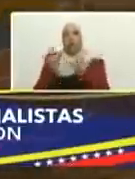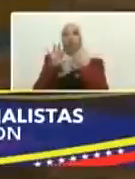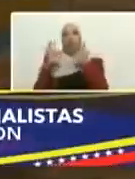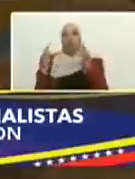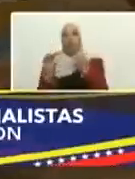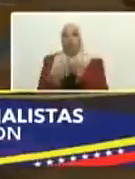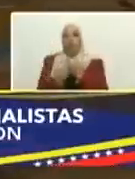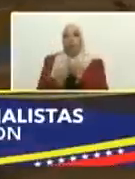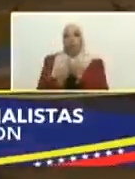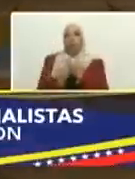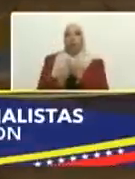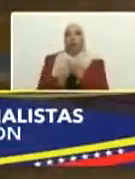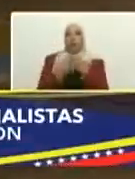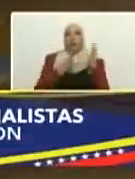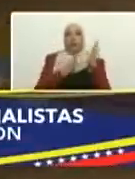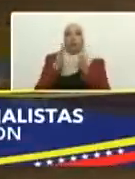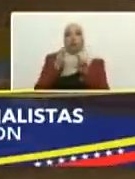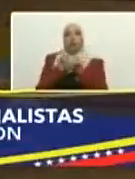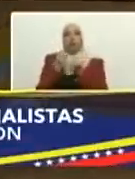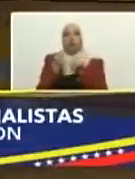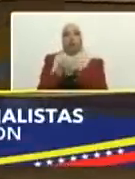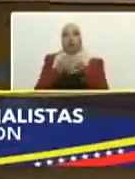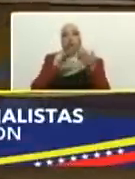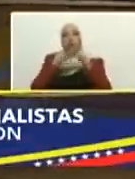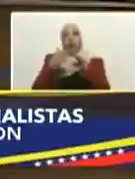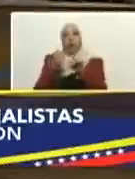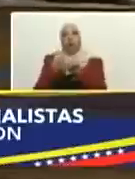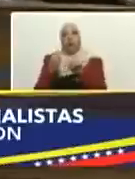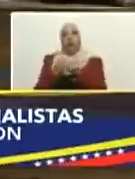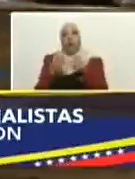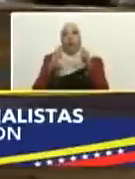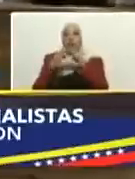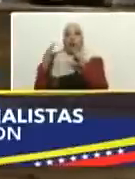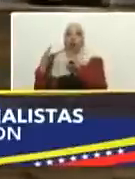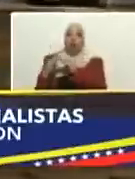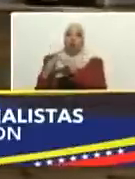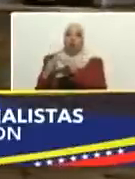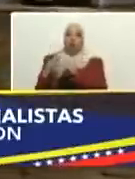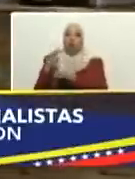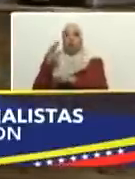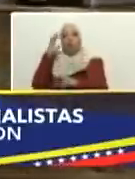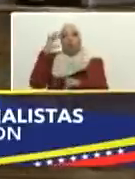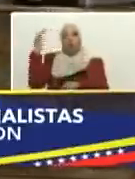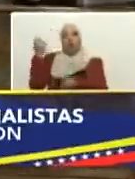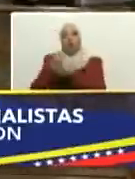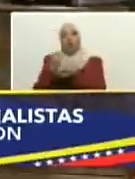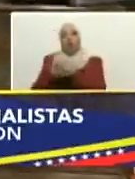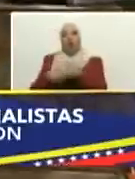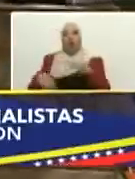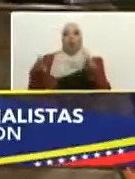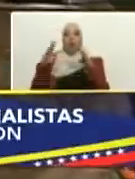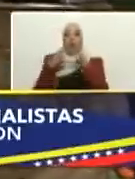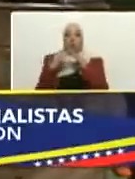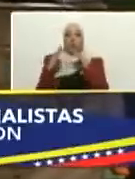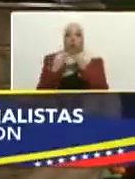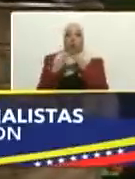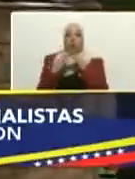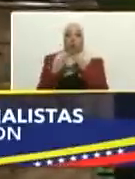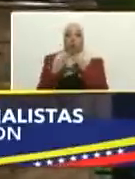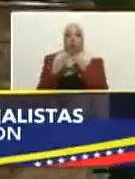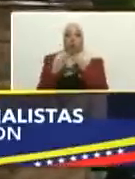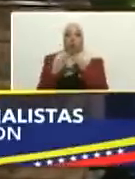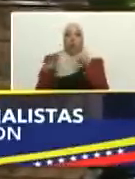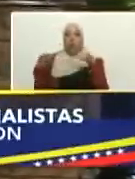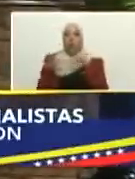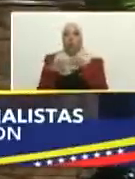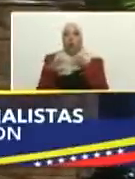familias organizadas en una organización comunitaria de vivienda, con una ilusión de tener vivienda solamente para ese